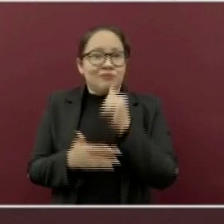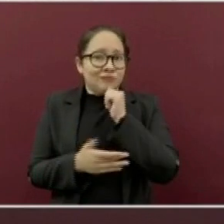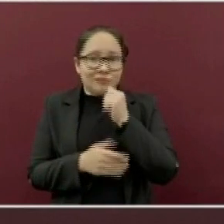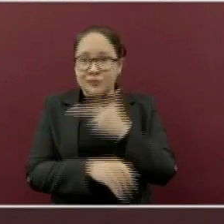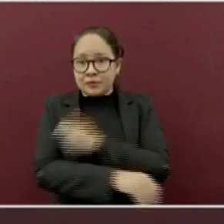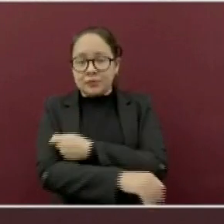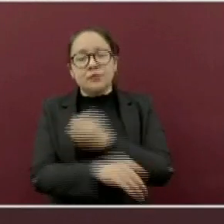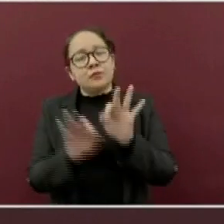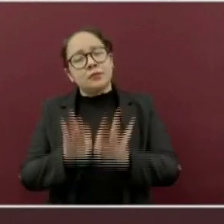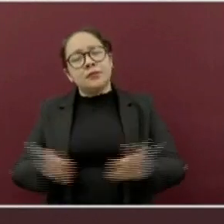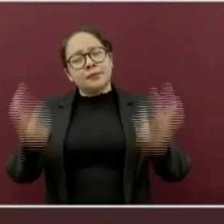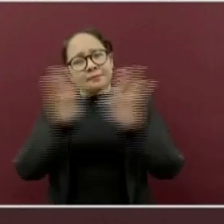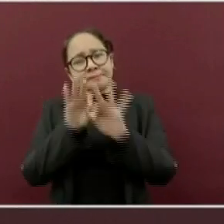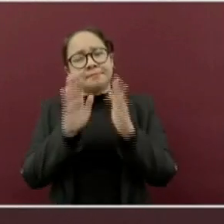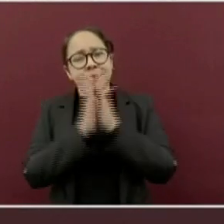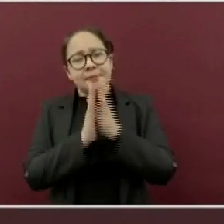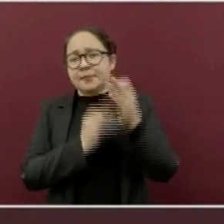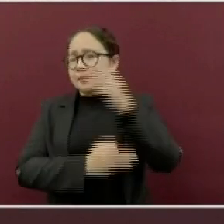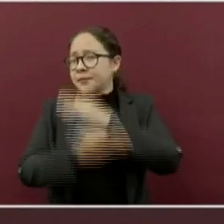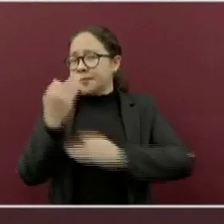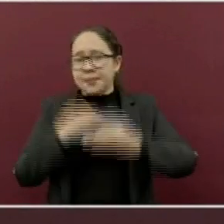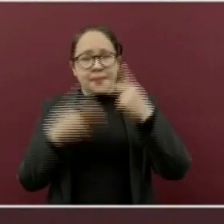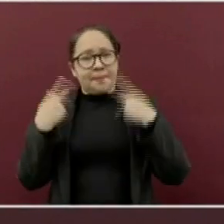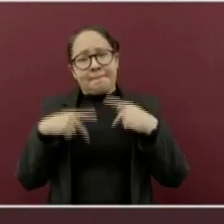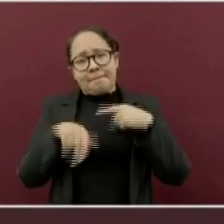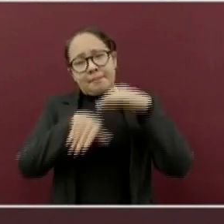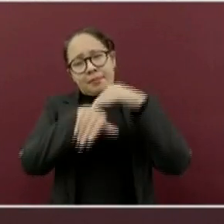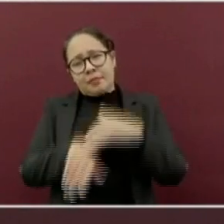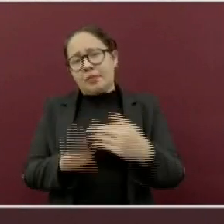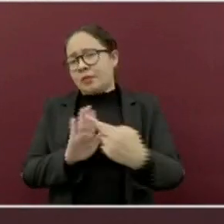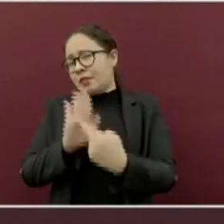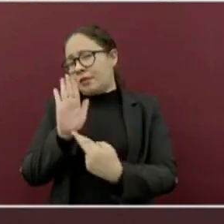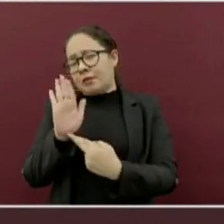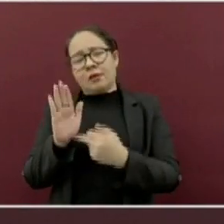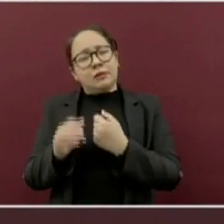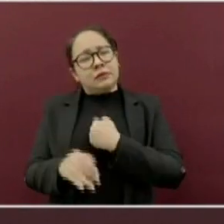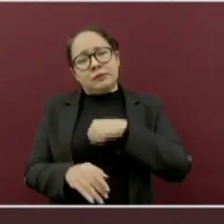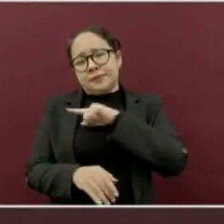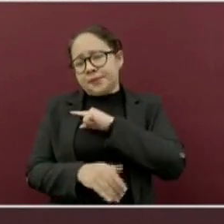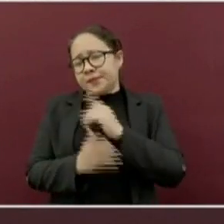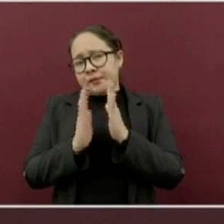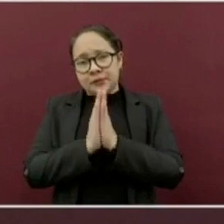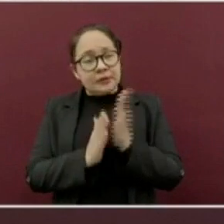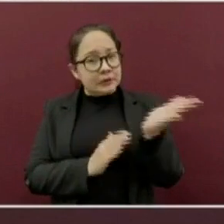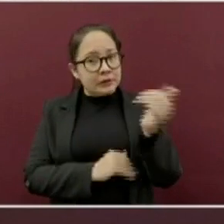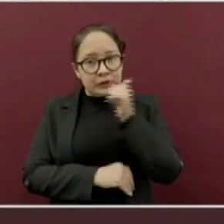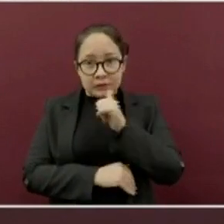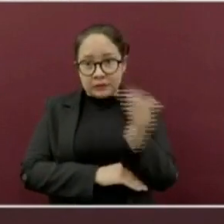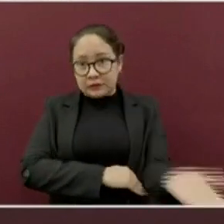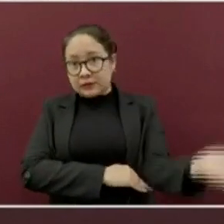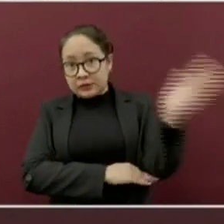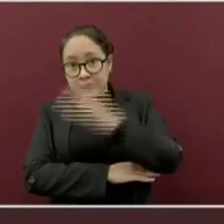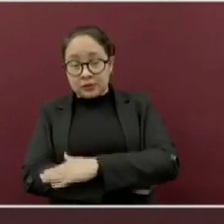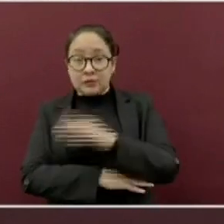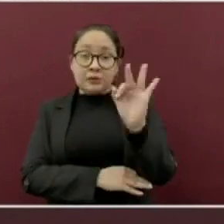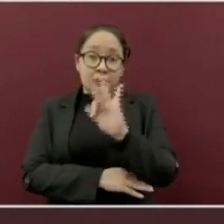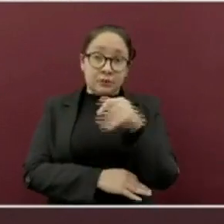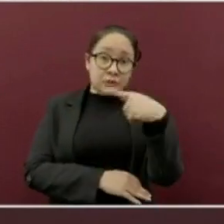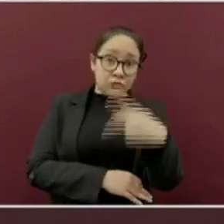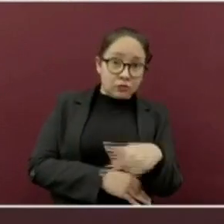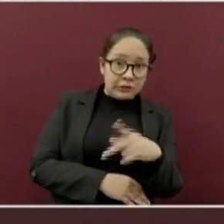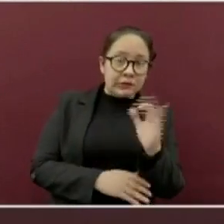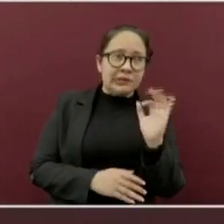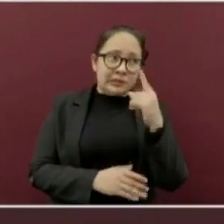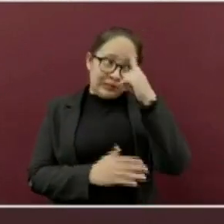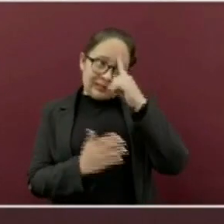las personas continúen con las medidas preventivas en todo momento. Ahora bien, si usted ha estado en contacto o